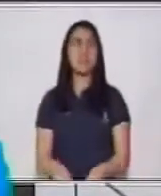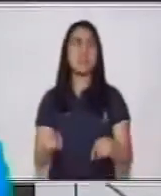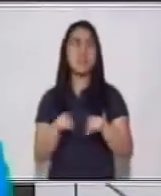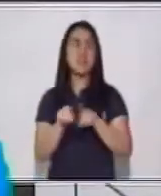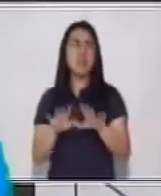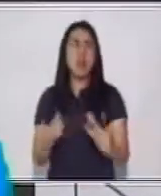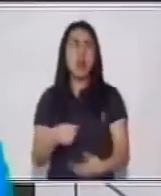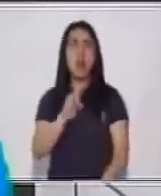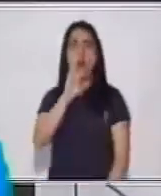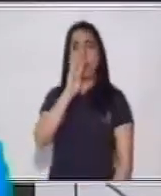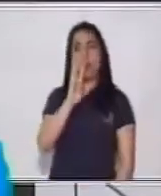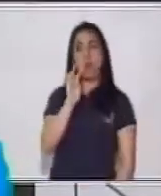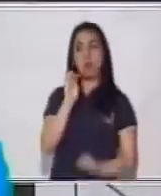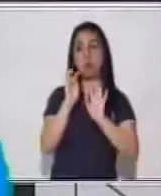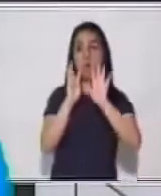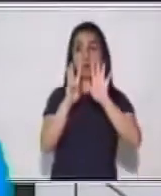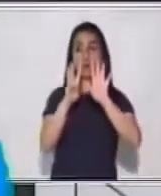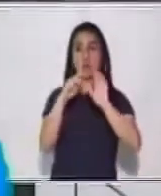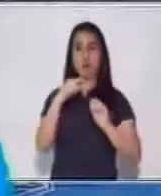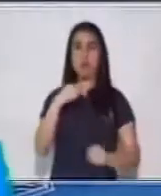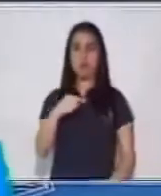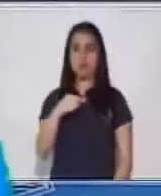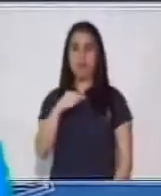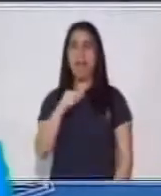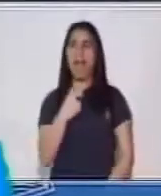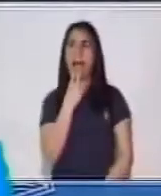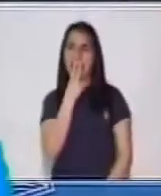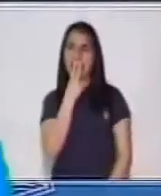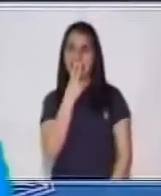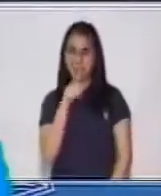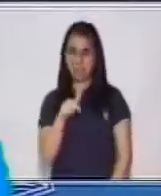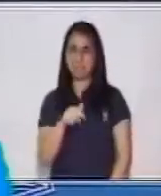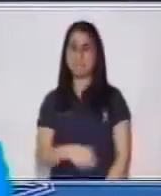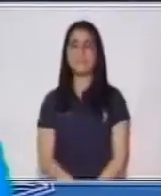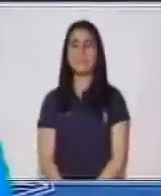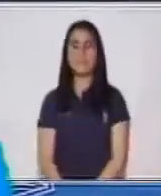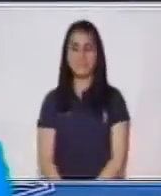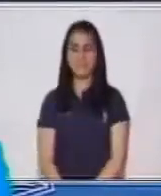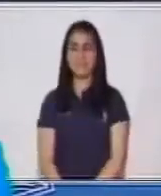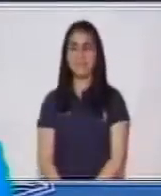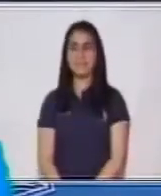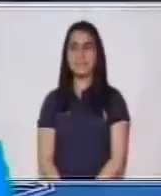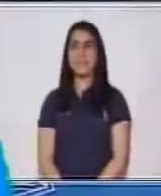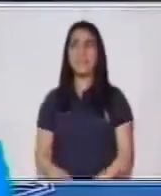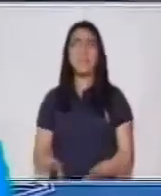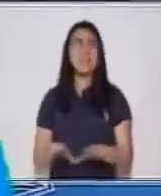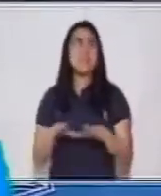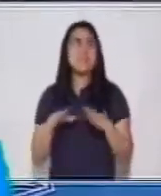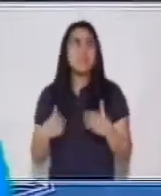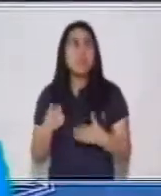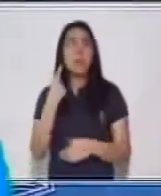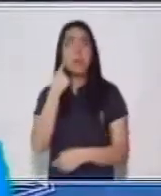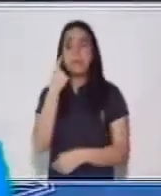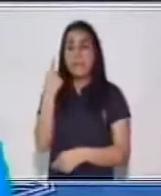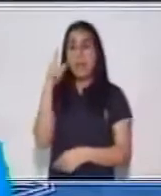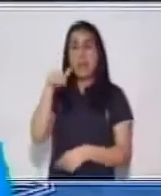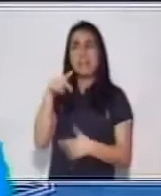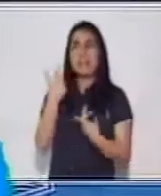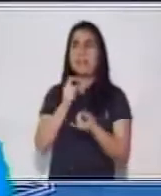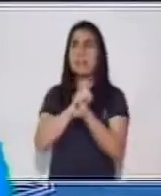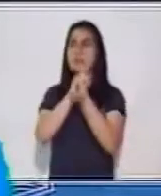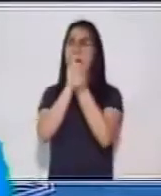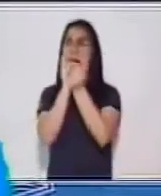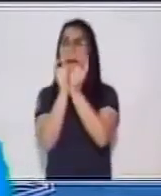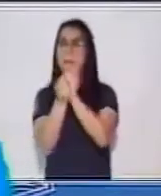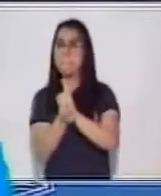esto vamos a realizar dos pasos, que son los siguientes. Como la hipotenusa aquí está dividiendo, la vamos a pasar a